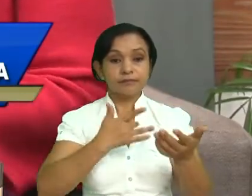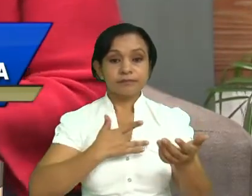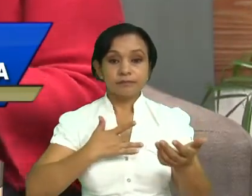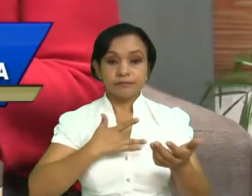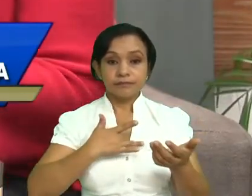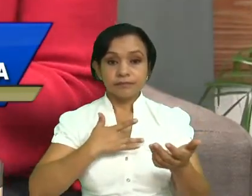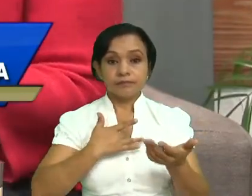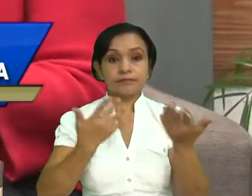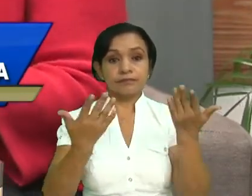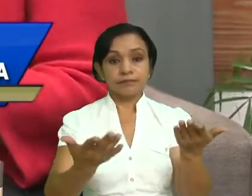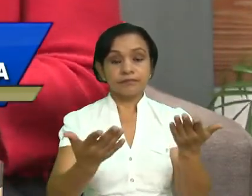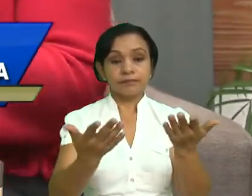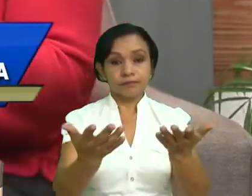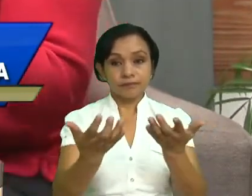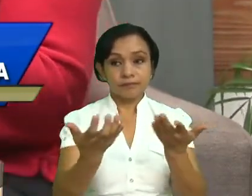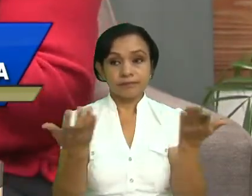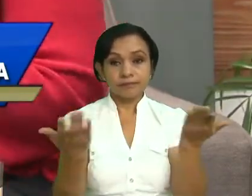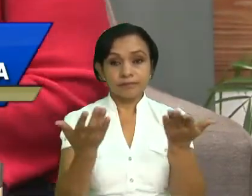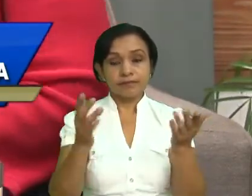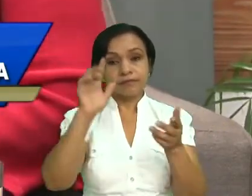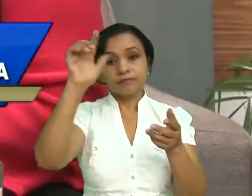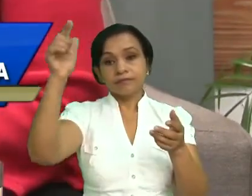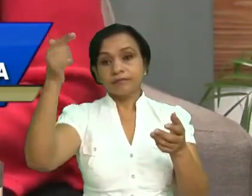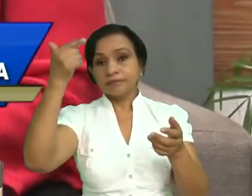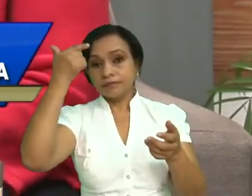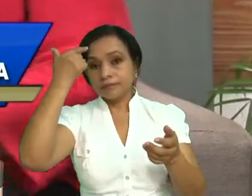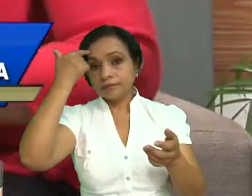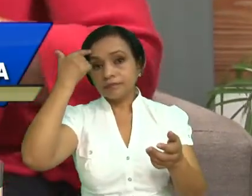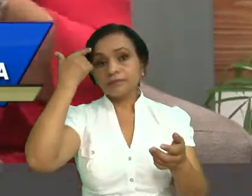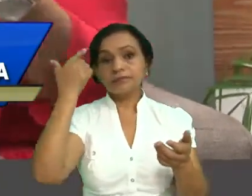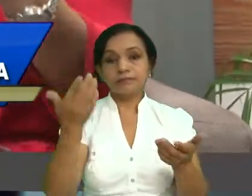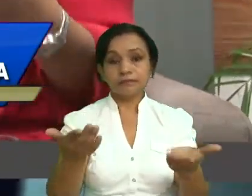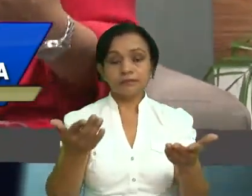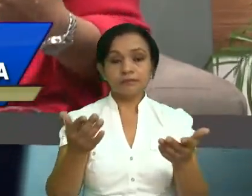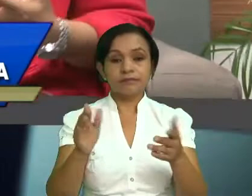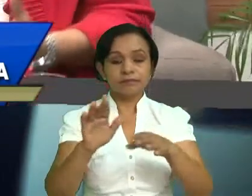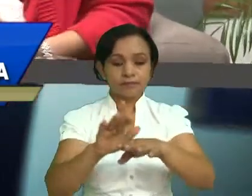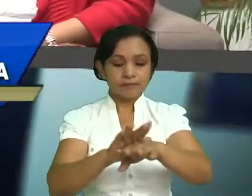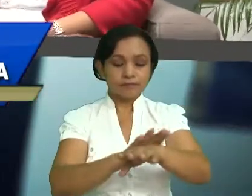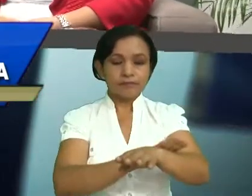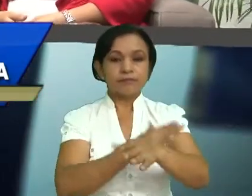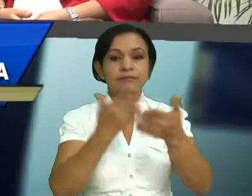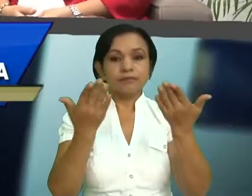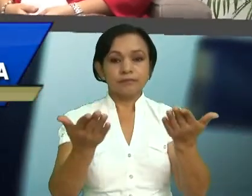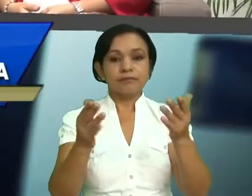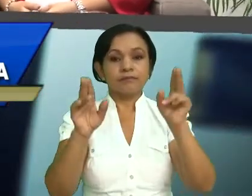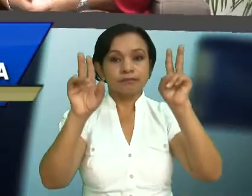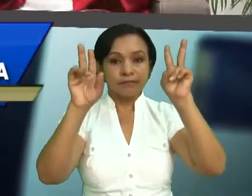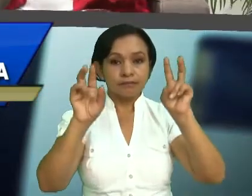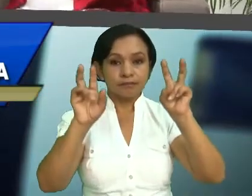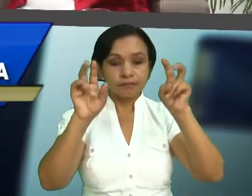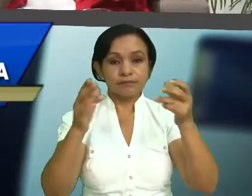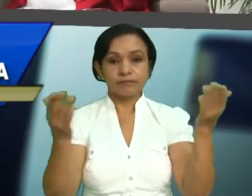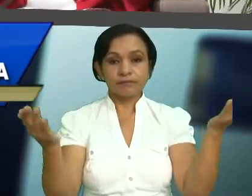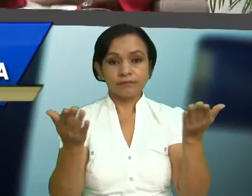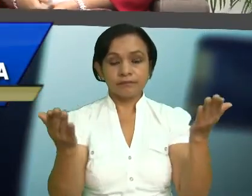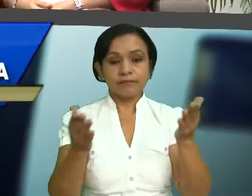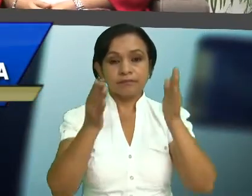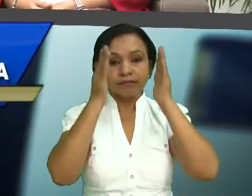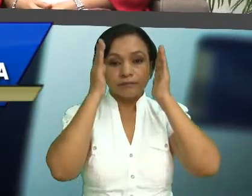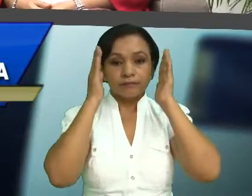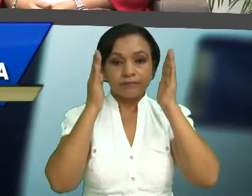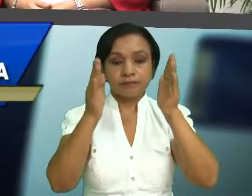necesidad, hay una demanda, pero hay un gobierno, ¿verdad?, con una alta sensibilidad en estos temas. Por lo tanto, la